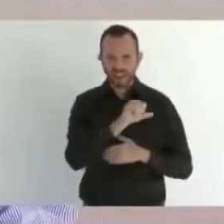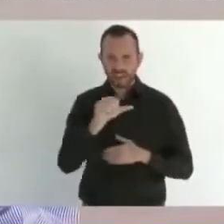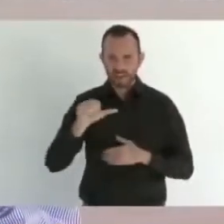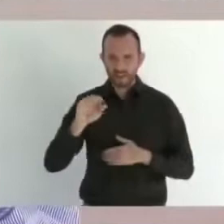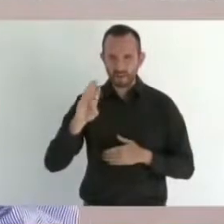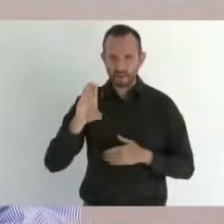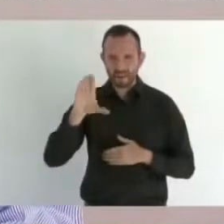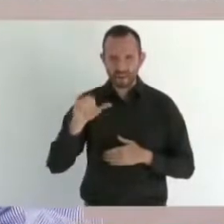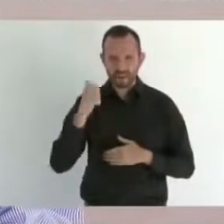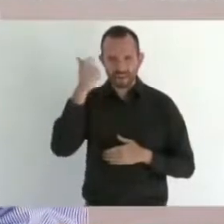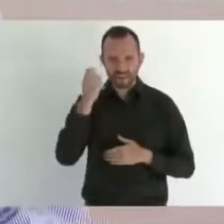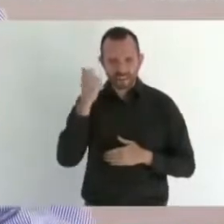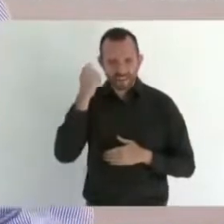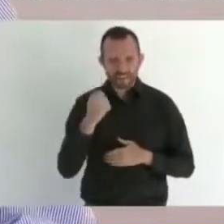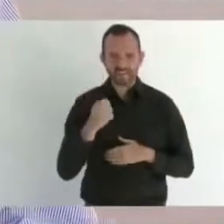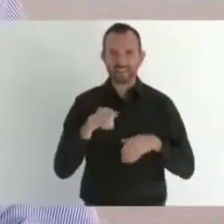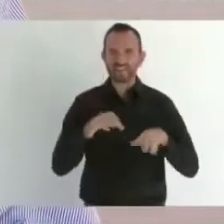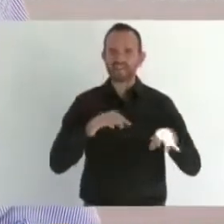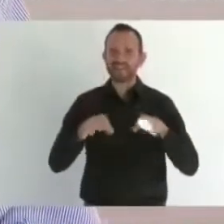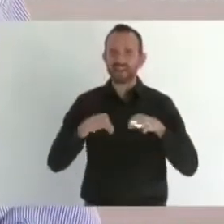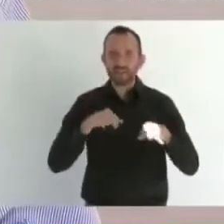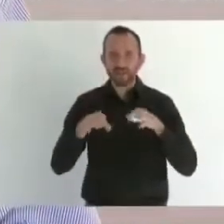aprendiz a un joven